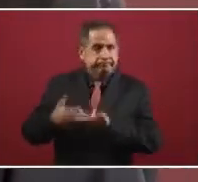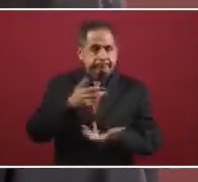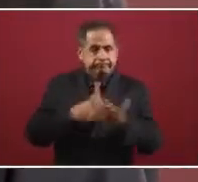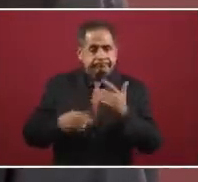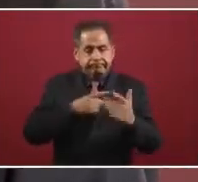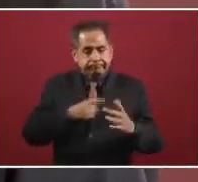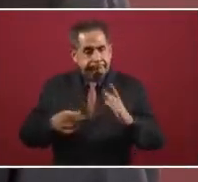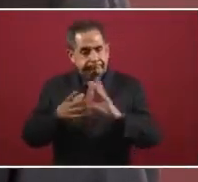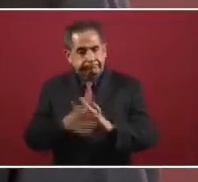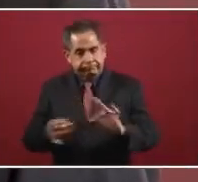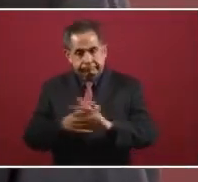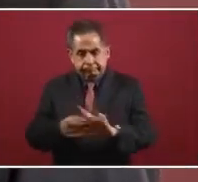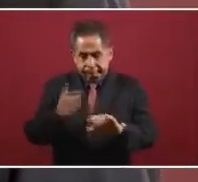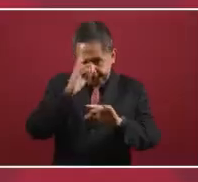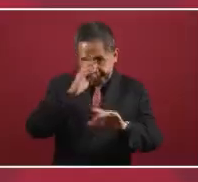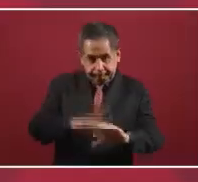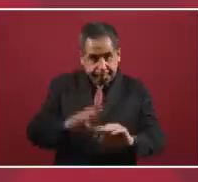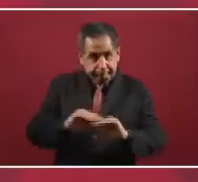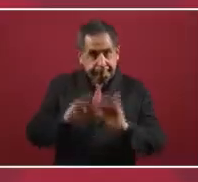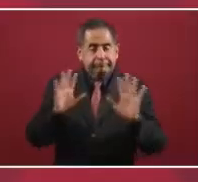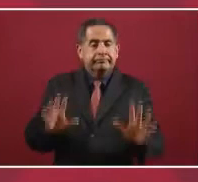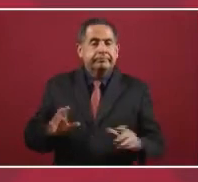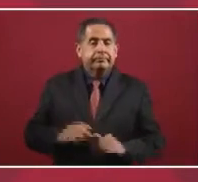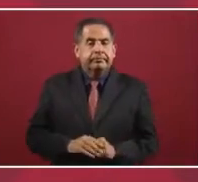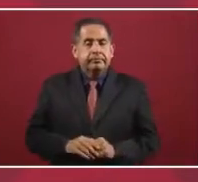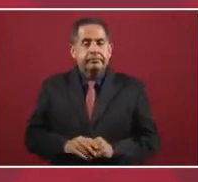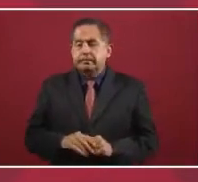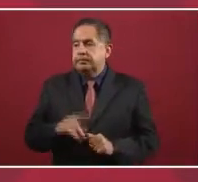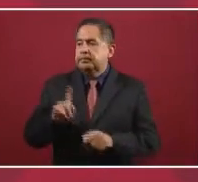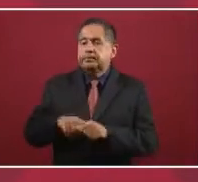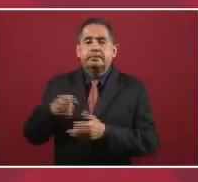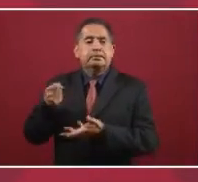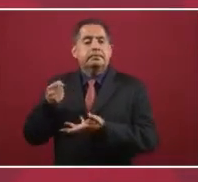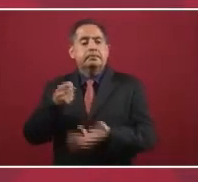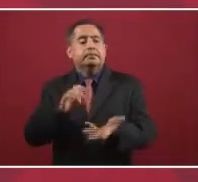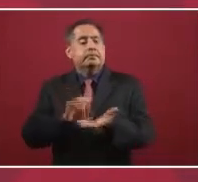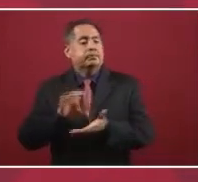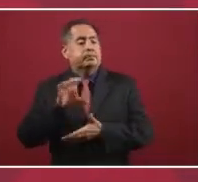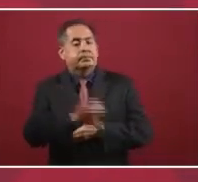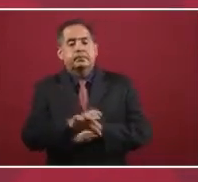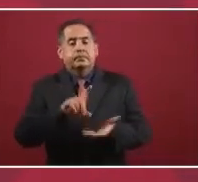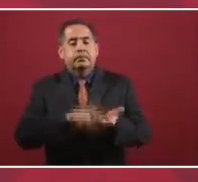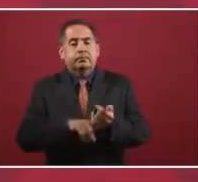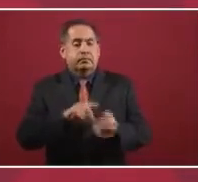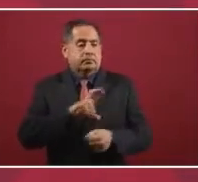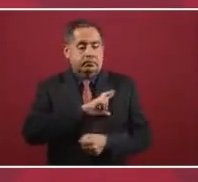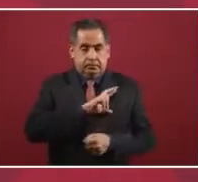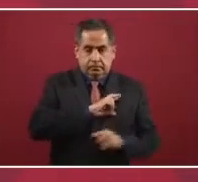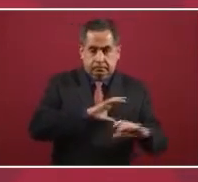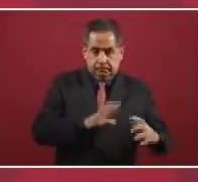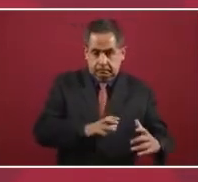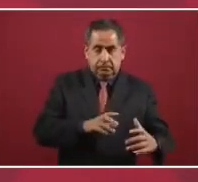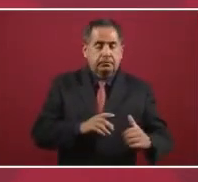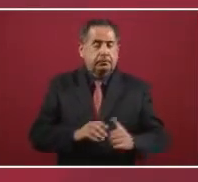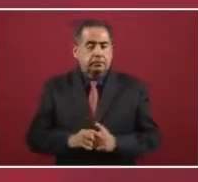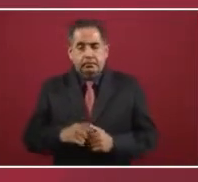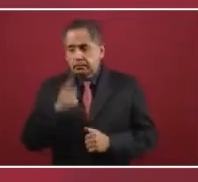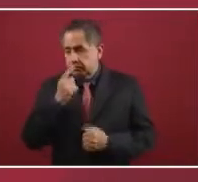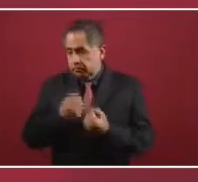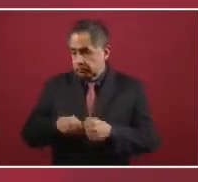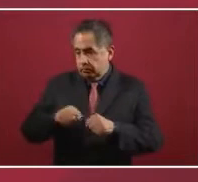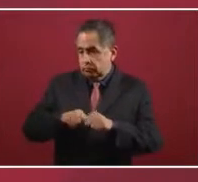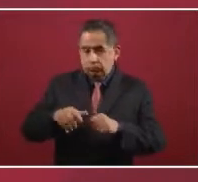va a dar a conocer, con inversión pública, privada y